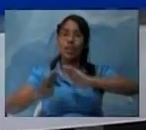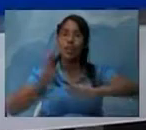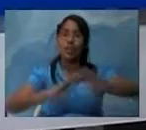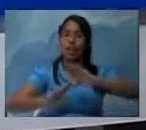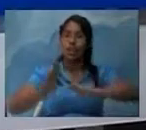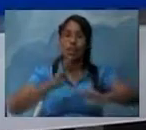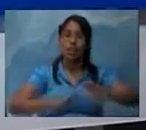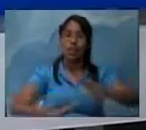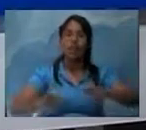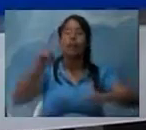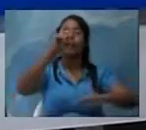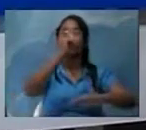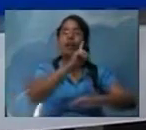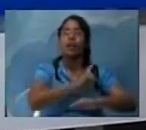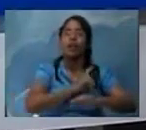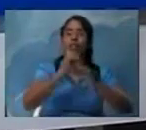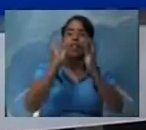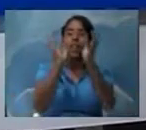Del tamboril.